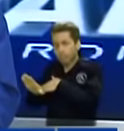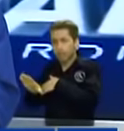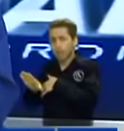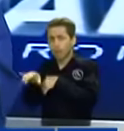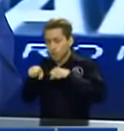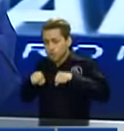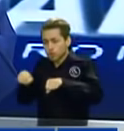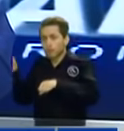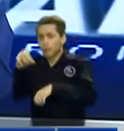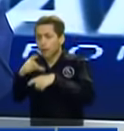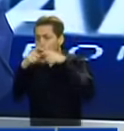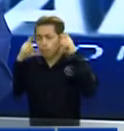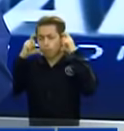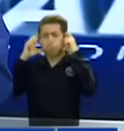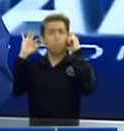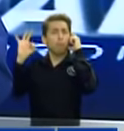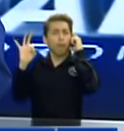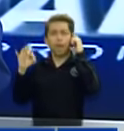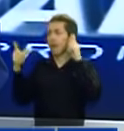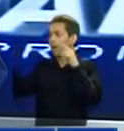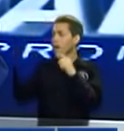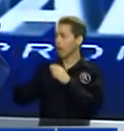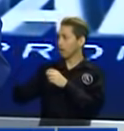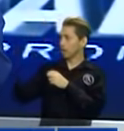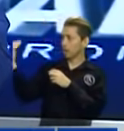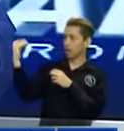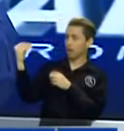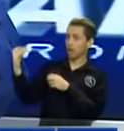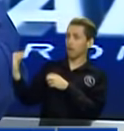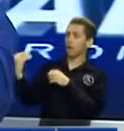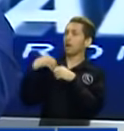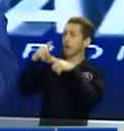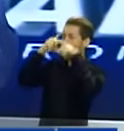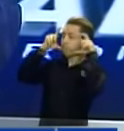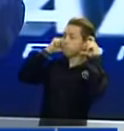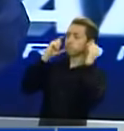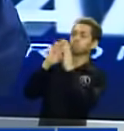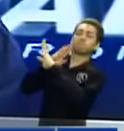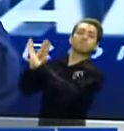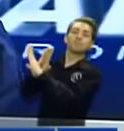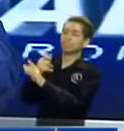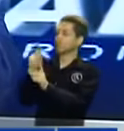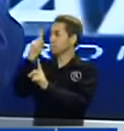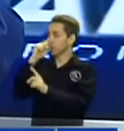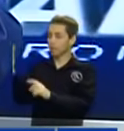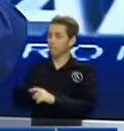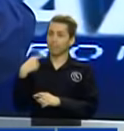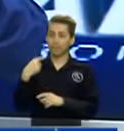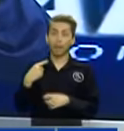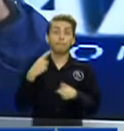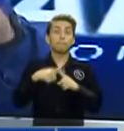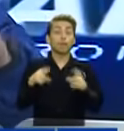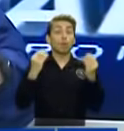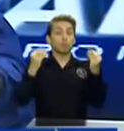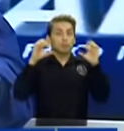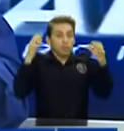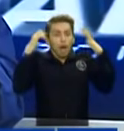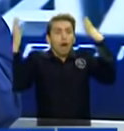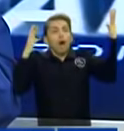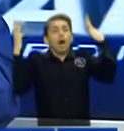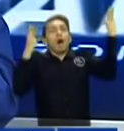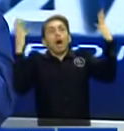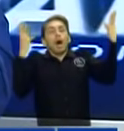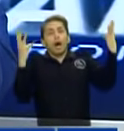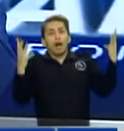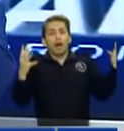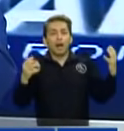con mascarilla, seguramente no voy a tener contagio. Pero lo que pasa es que mucha gente se alarma y a veces hacemos más grandes las cosas de lo que